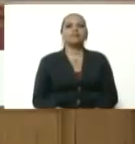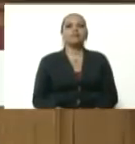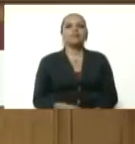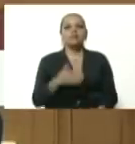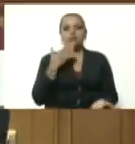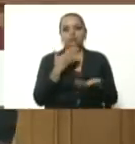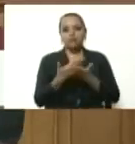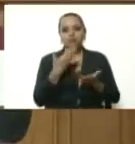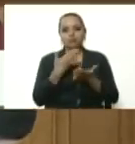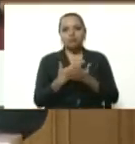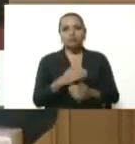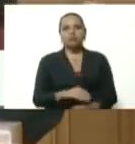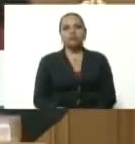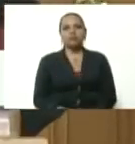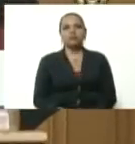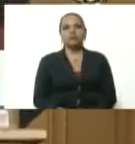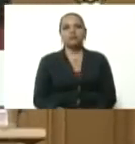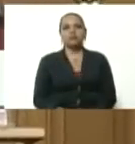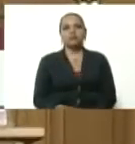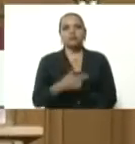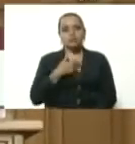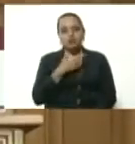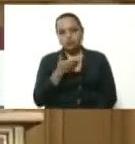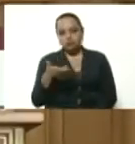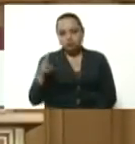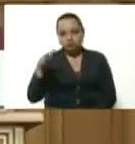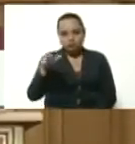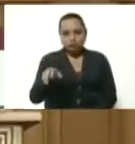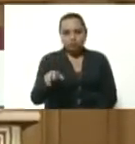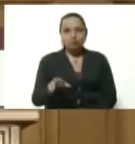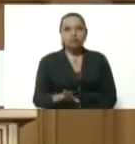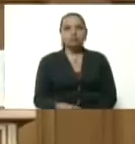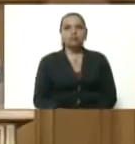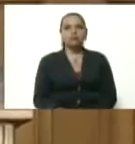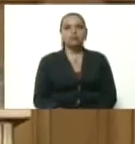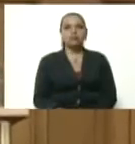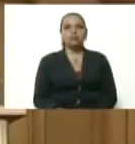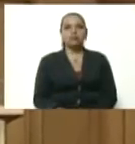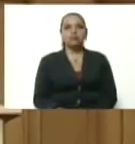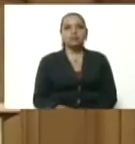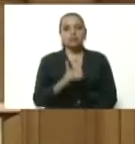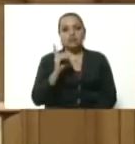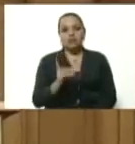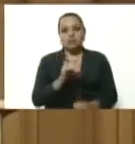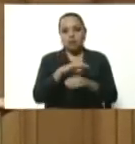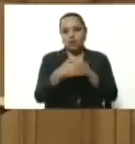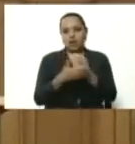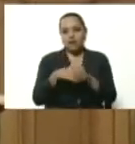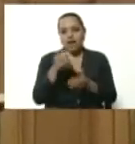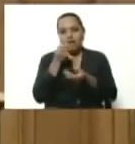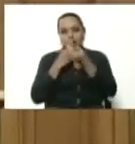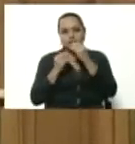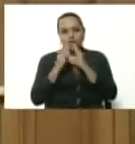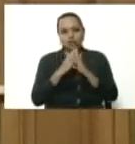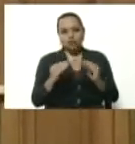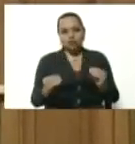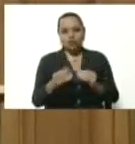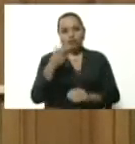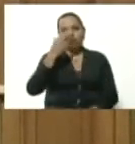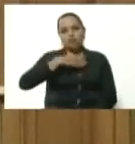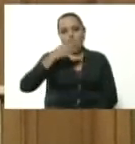Gracias. Yo me voy a colear aquí. Hay que lavar los alimentos que compremos, todos,